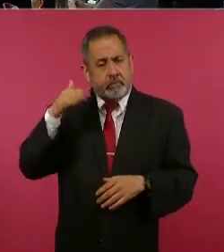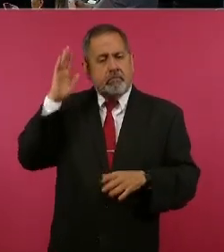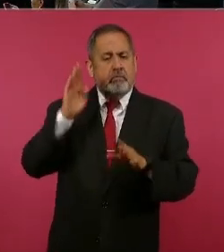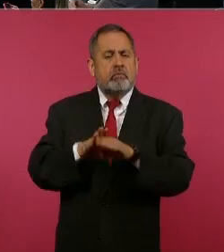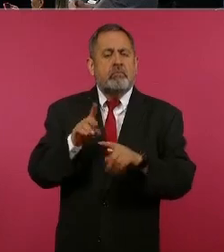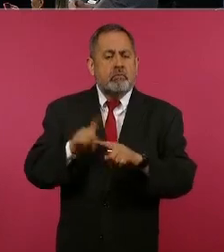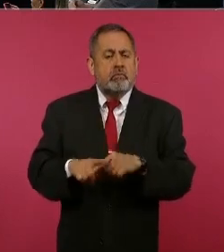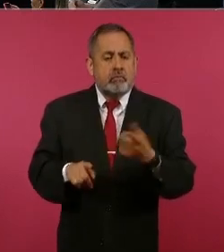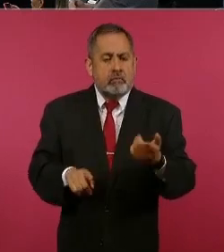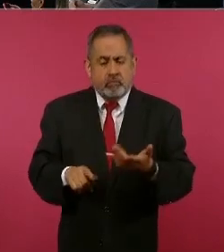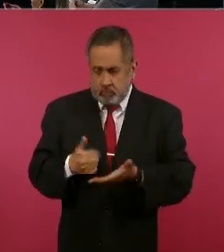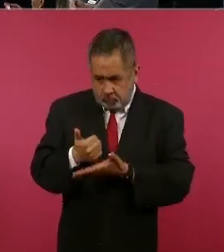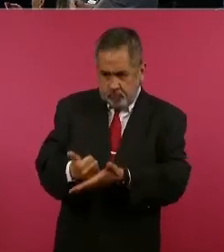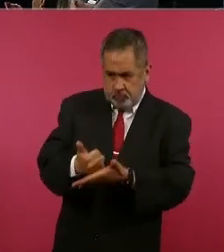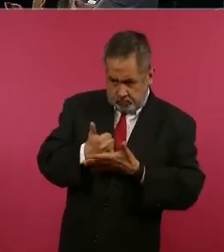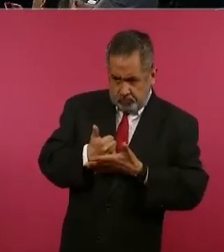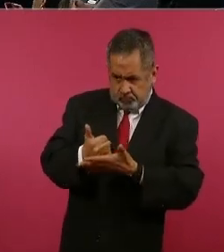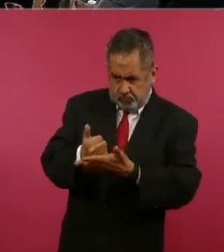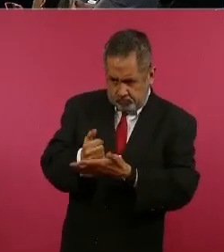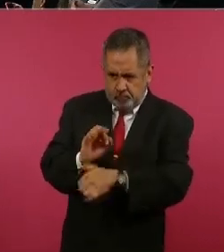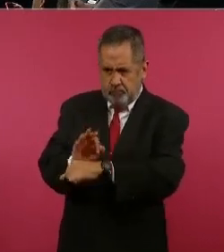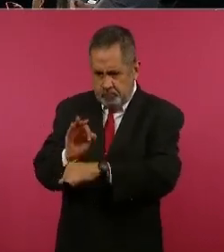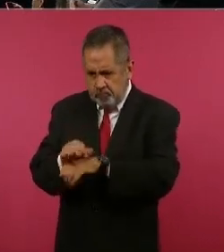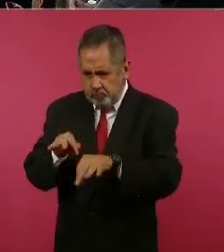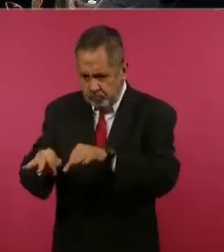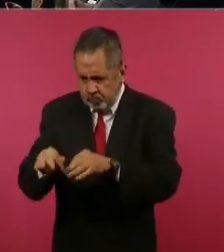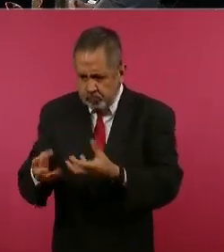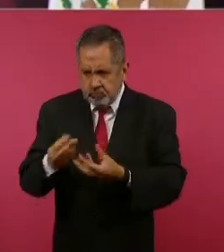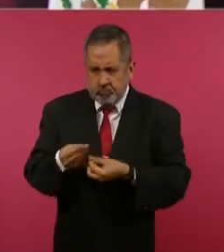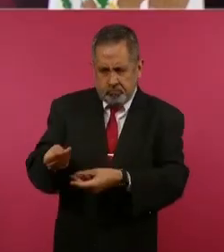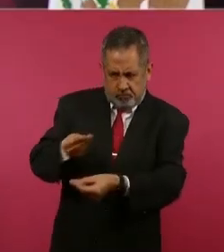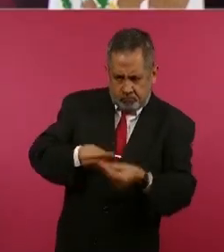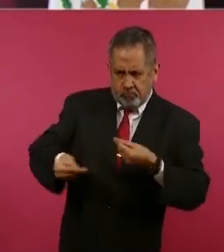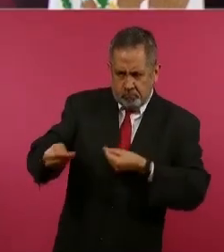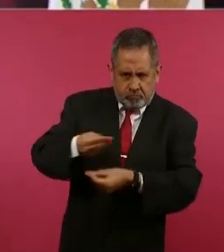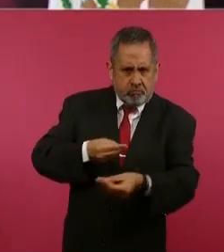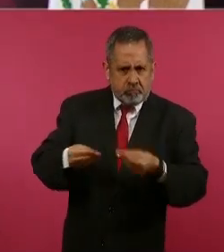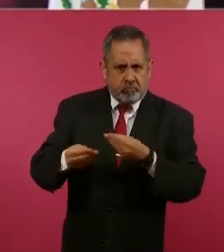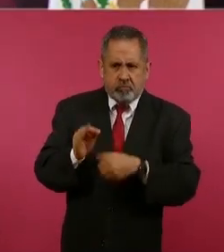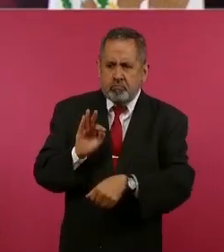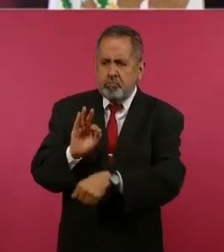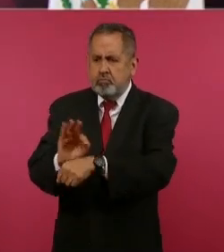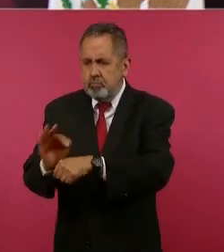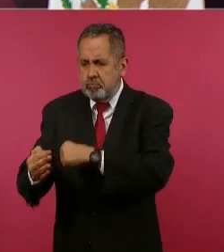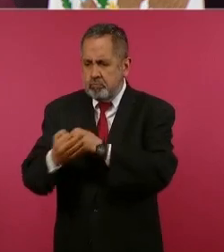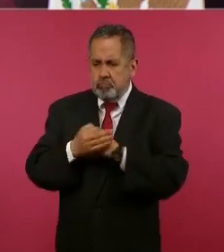la mano, la ayuda mutua, el tequio.